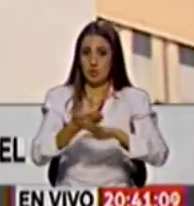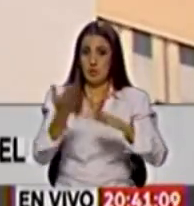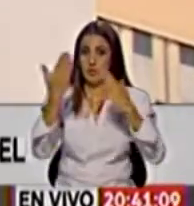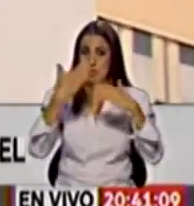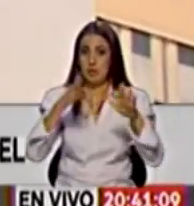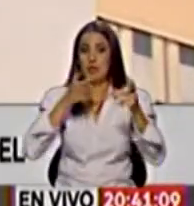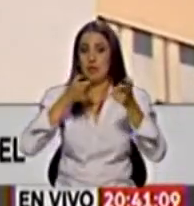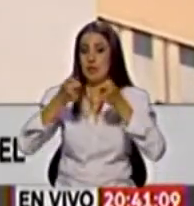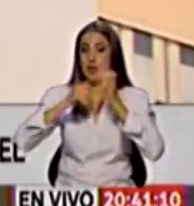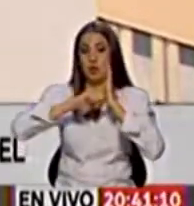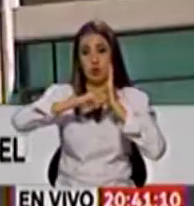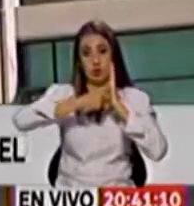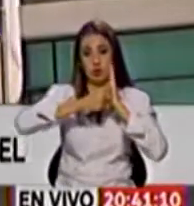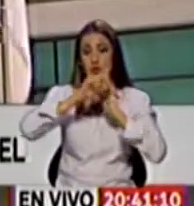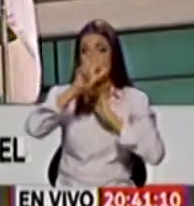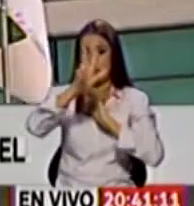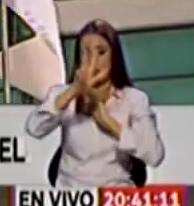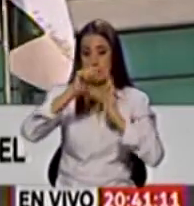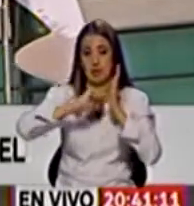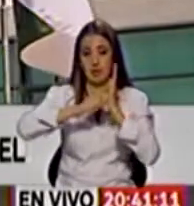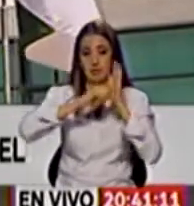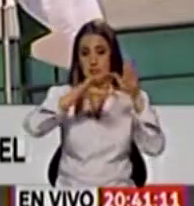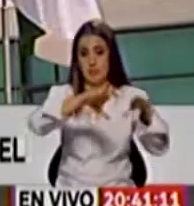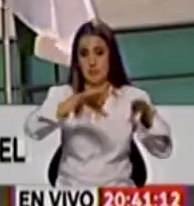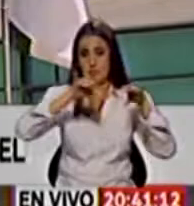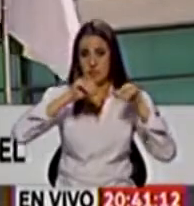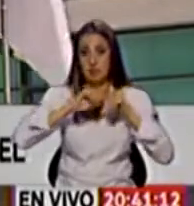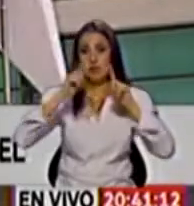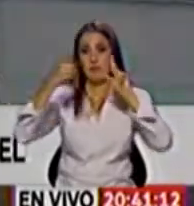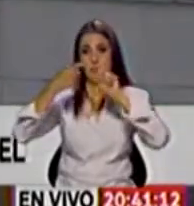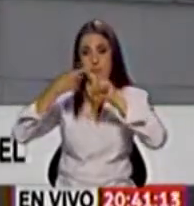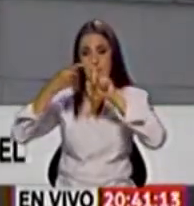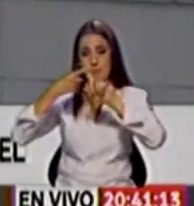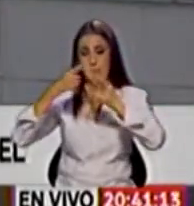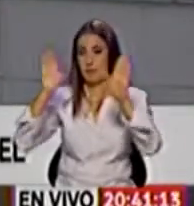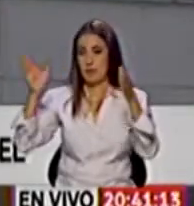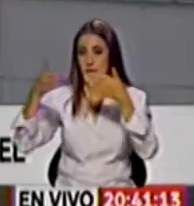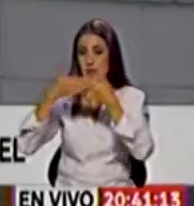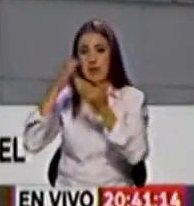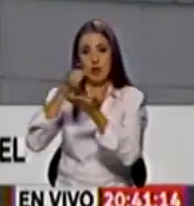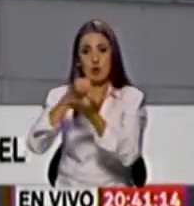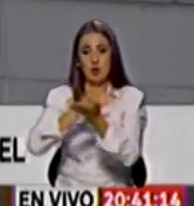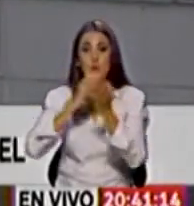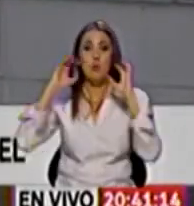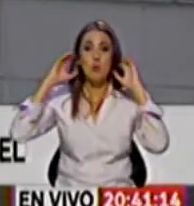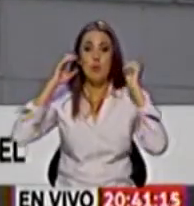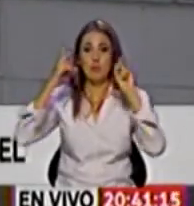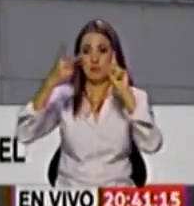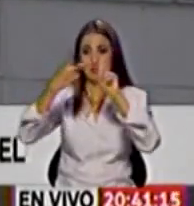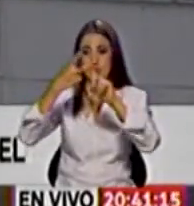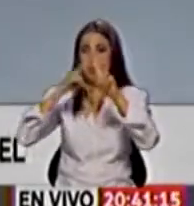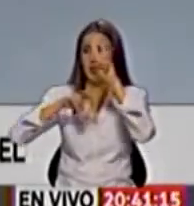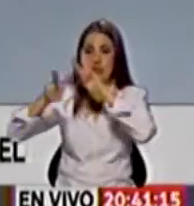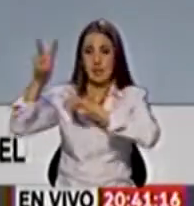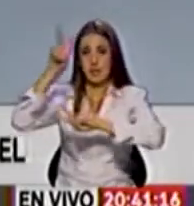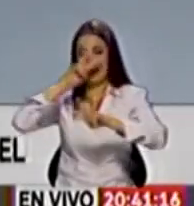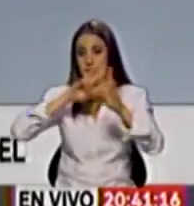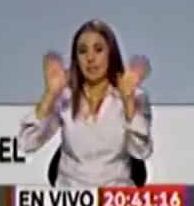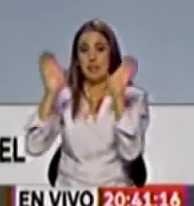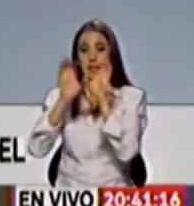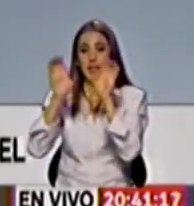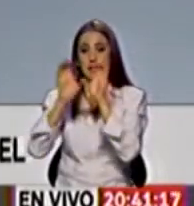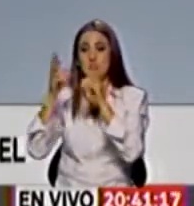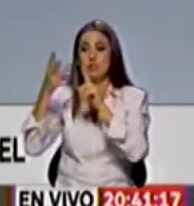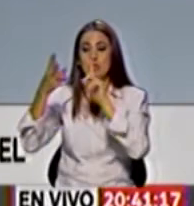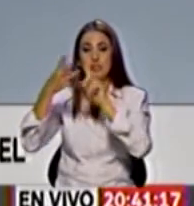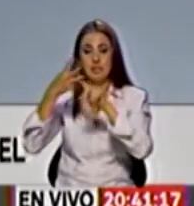Contraloría, existen tres que serán acogidas: la declaración de nulidad del concurso de frecuencias, el análisis caso por caso de los títulos